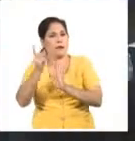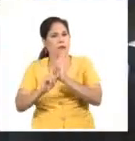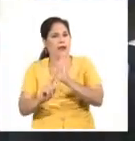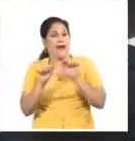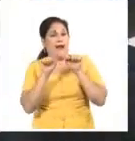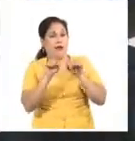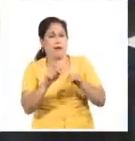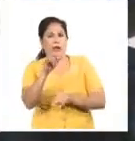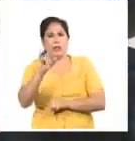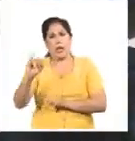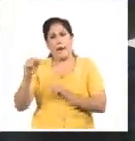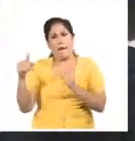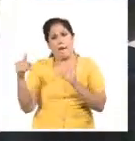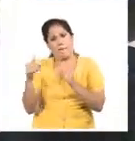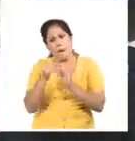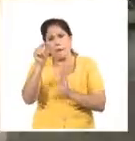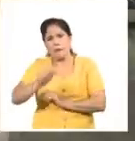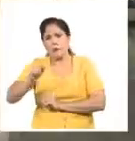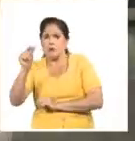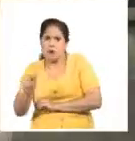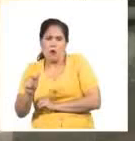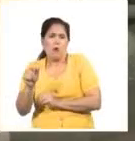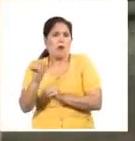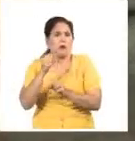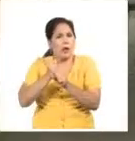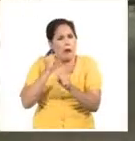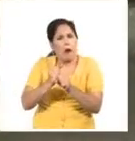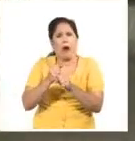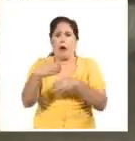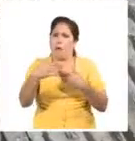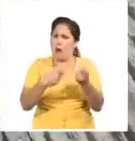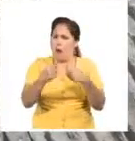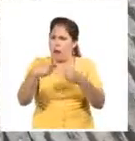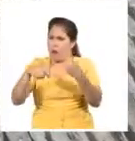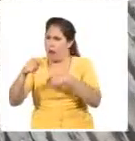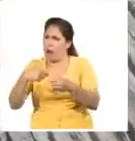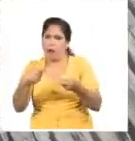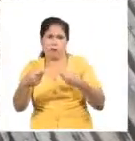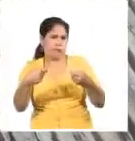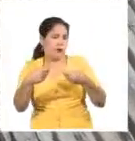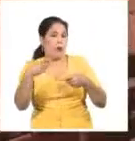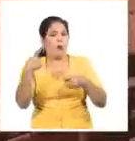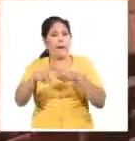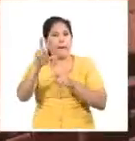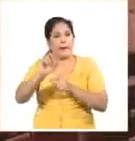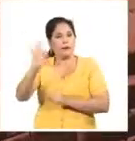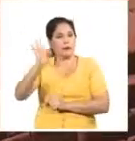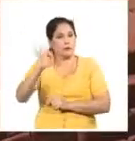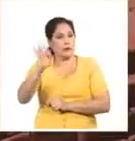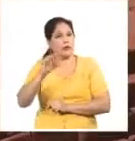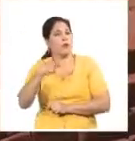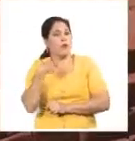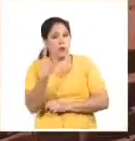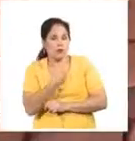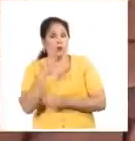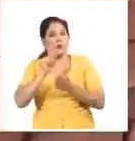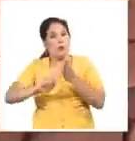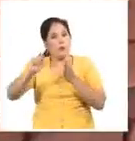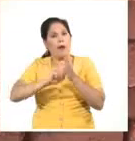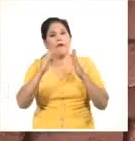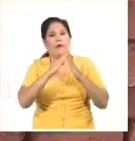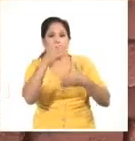más de 16 renglones de la construcción. El 80% se comercializa a través de comercio y el 20% para asumir sus propios planes de la